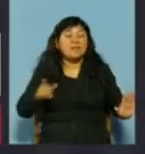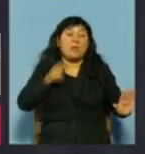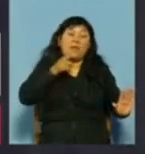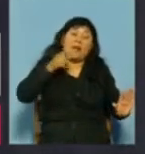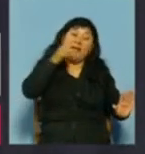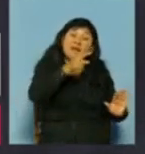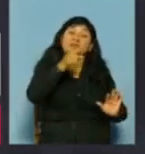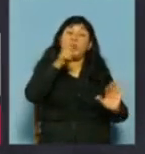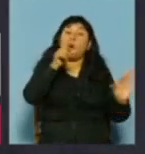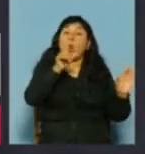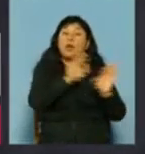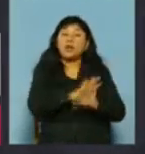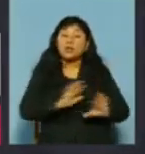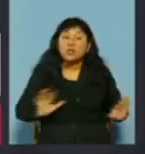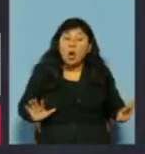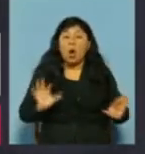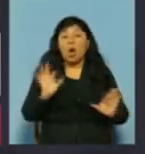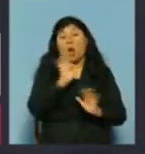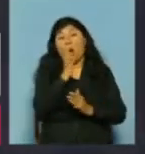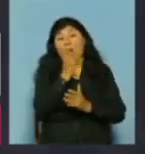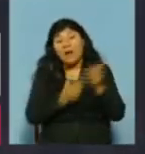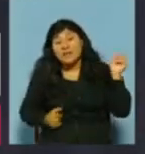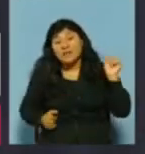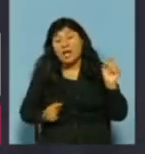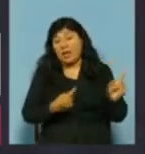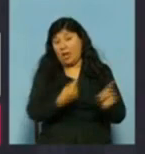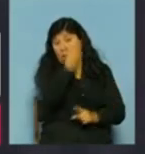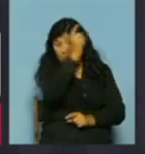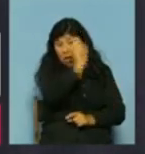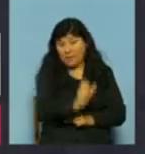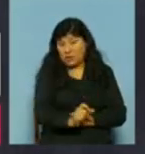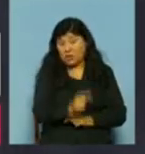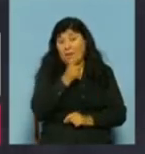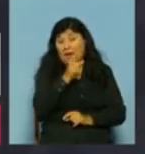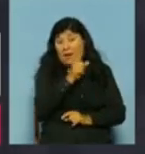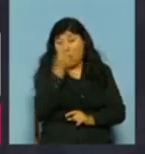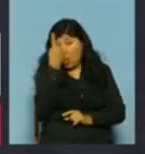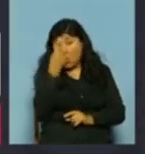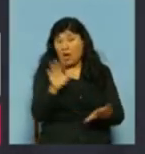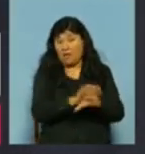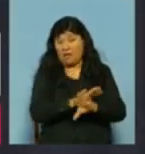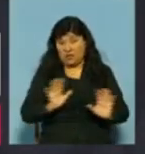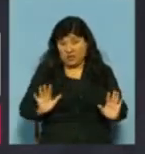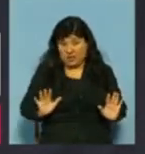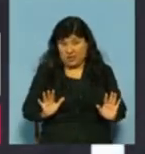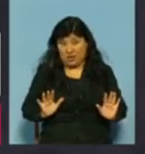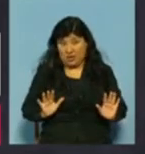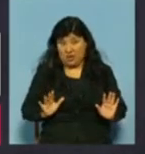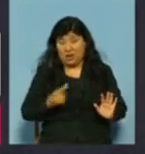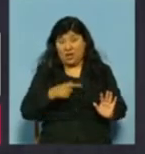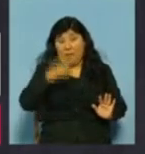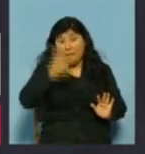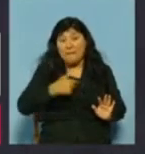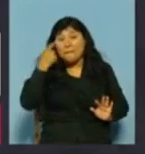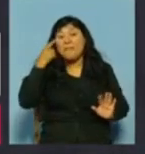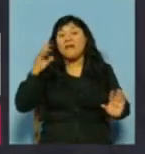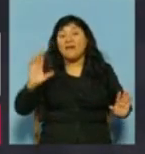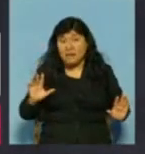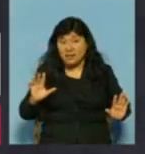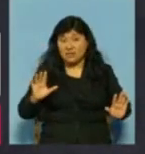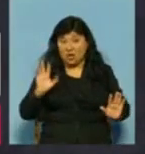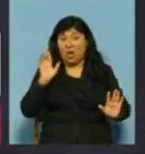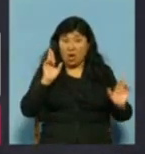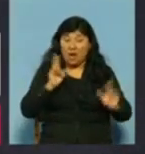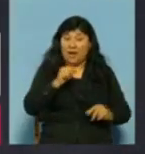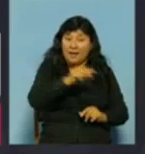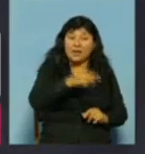desacierto de una sola persona que se confundió, y no que sea la respuesta de un sistema político o de